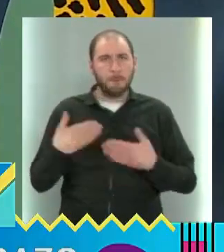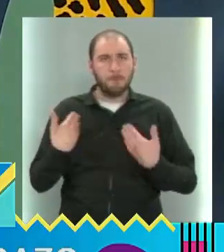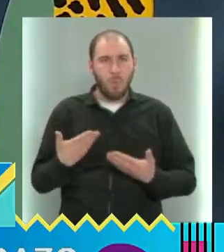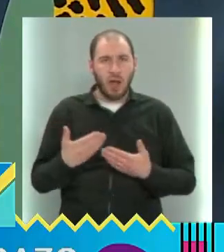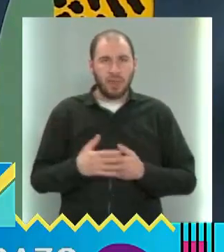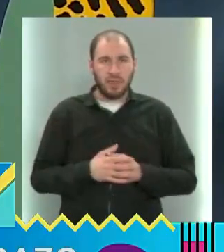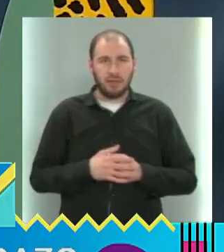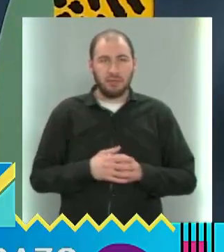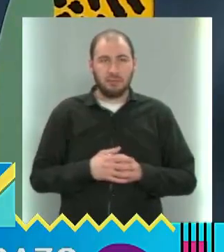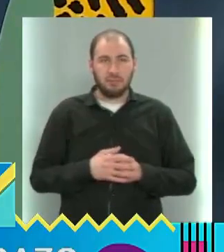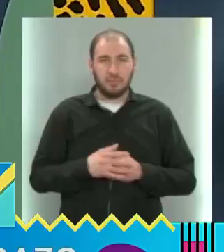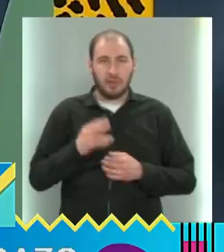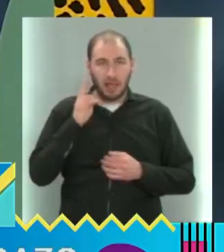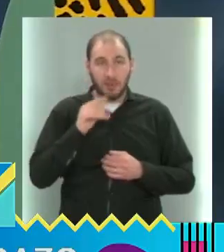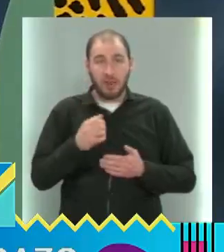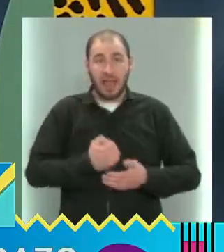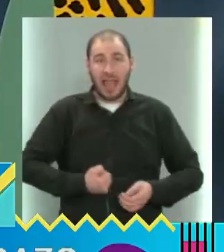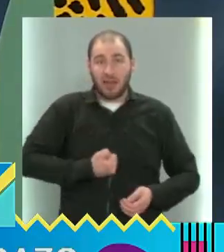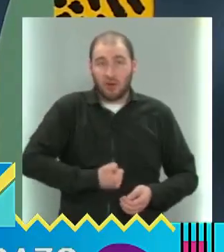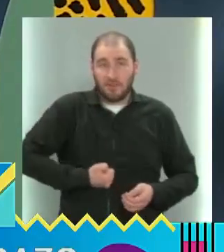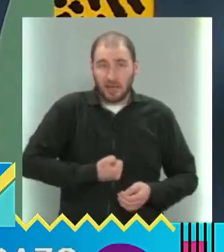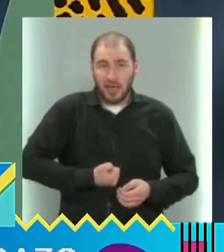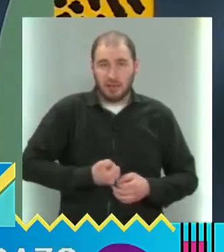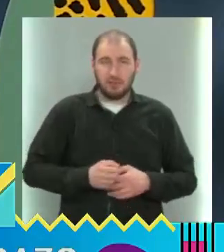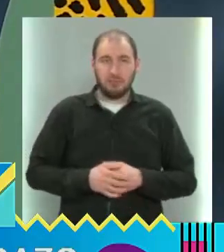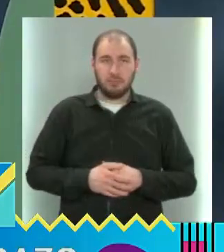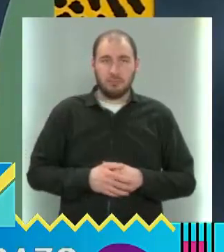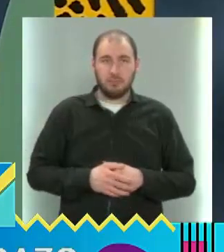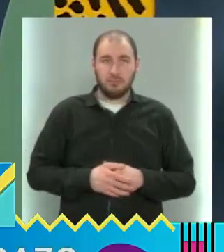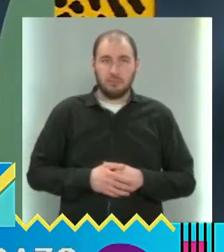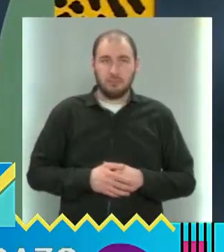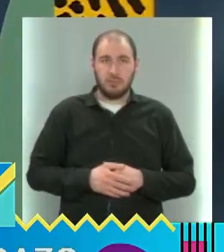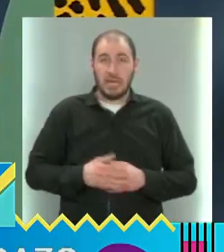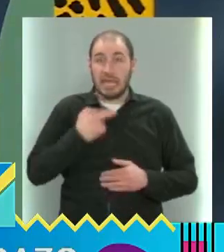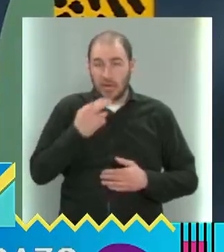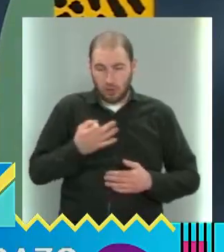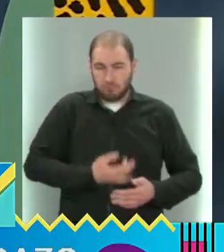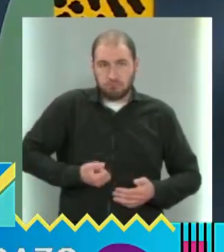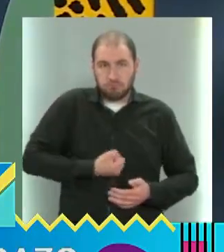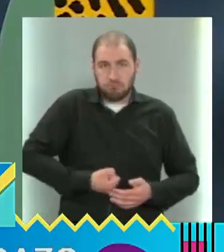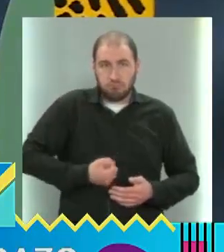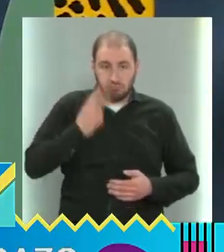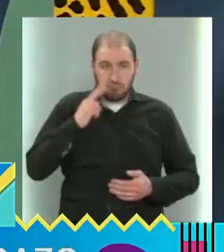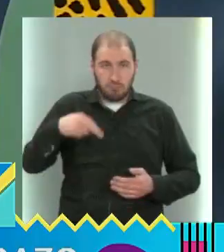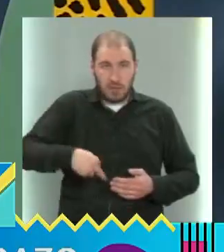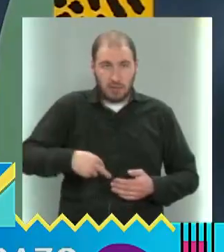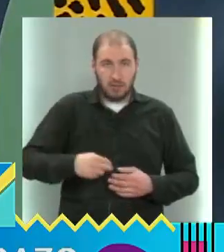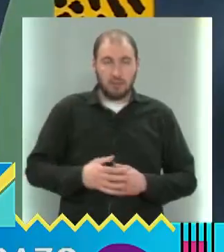posibilidad de ver en una ecografía, ¿sí? el hijo, digamos, que lleva en su